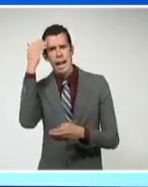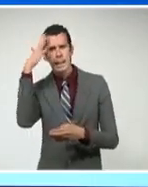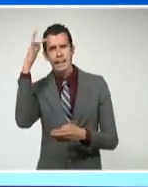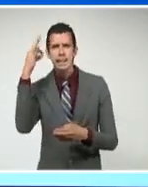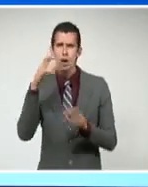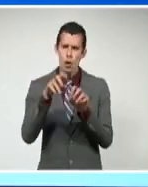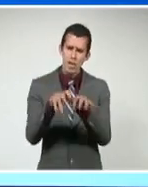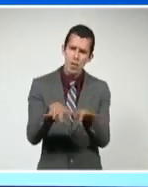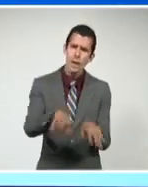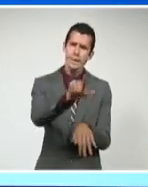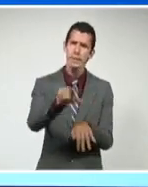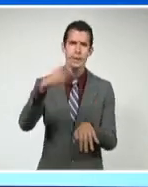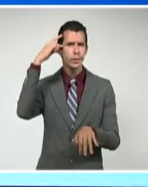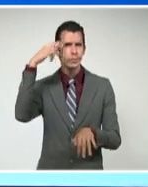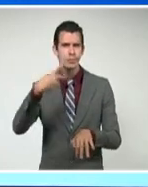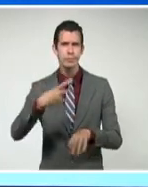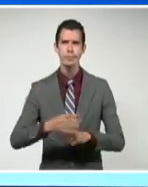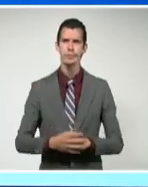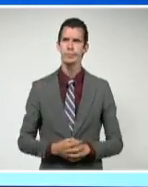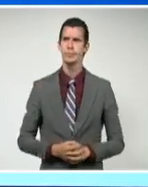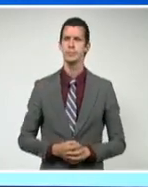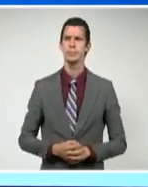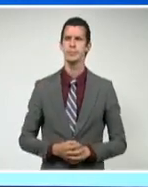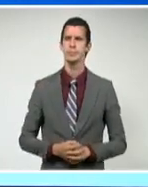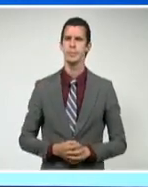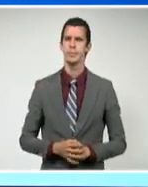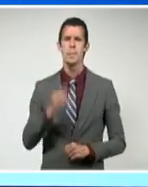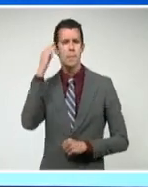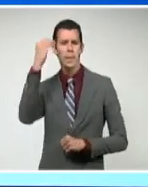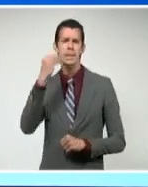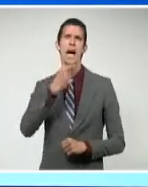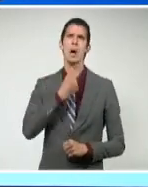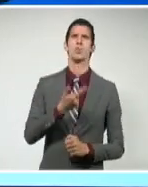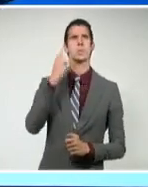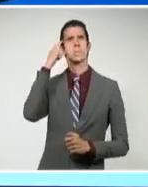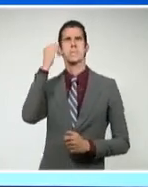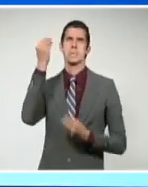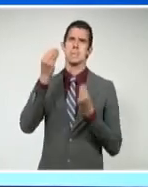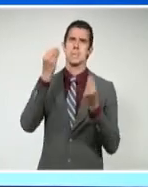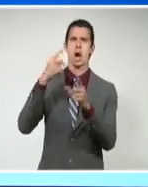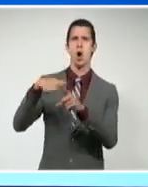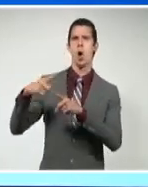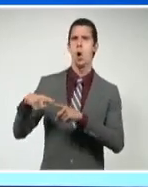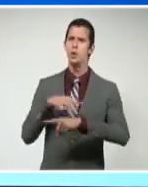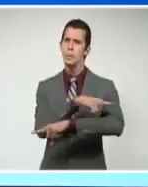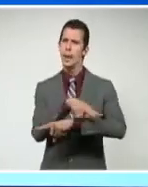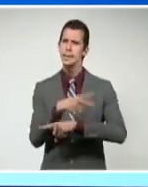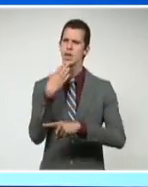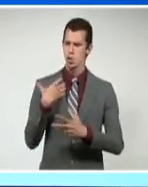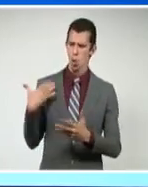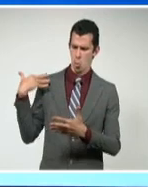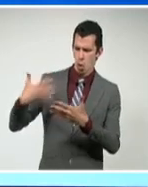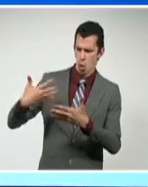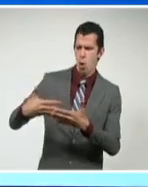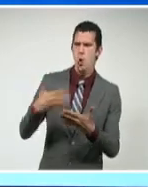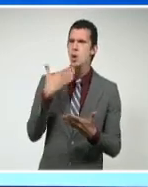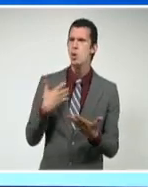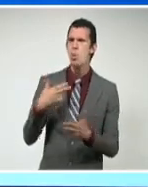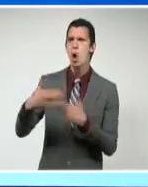aquí nosotros varias veces. Andan estudiando los sindicatos de Polonia, las revoluciones de colores, la revolución egipcia de